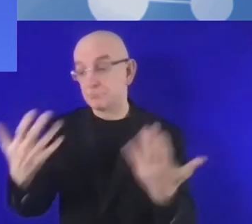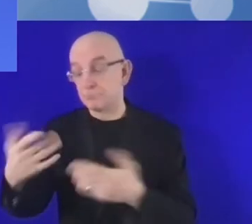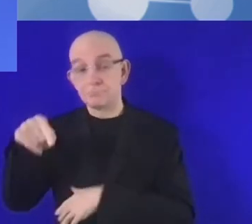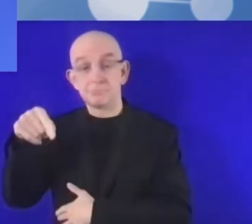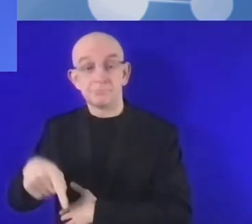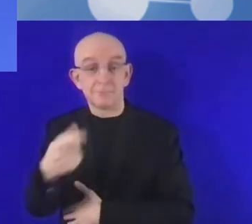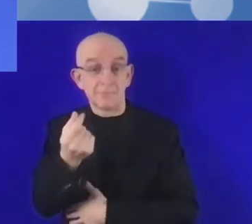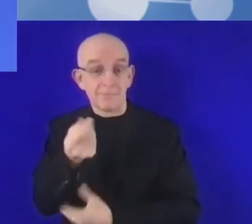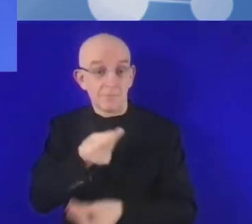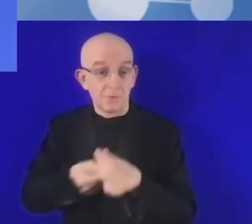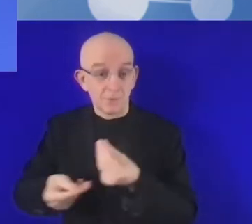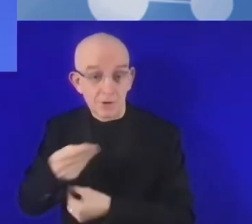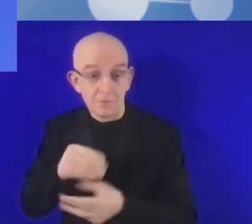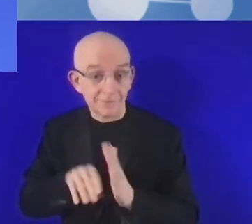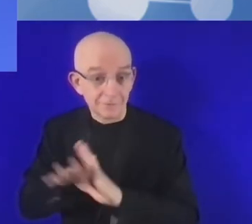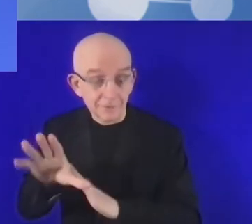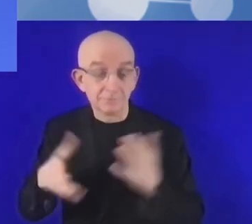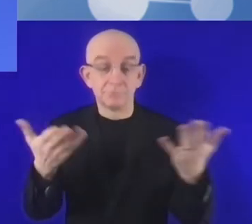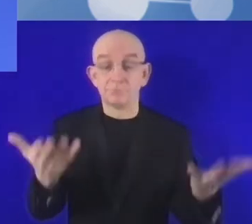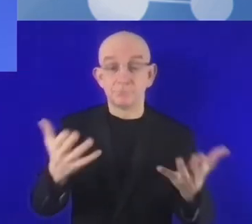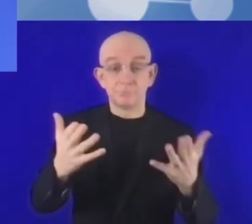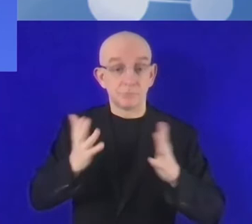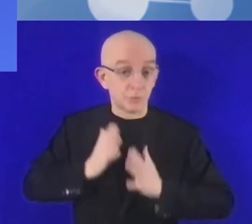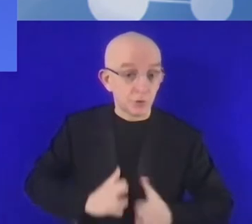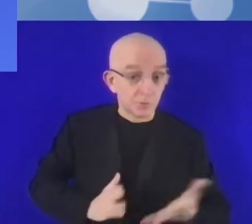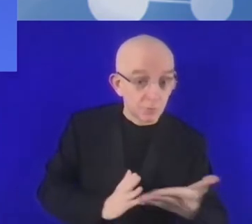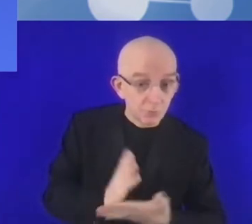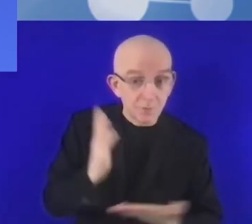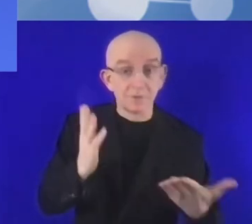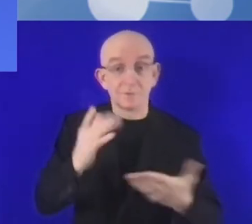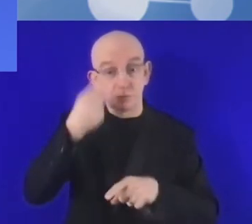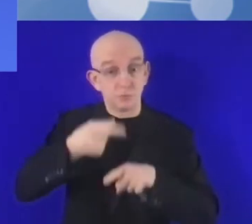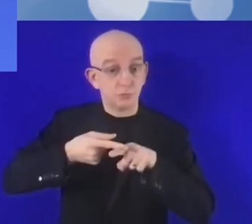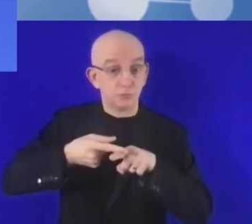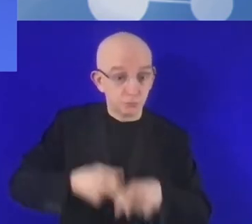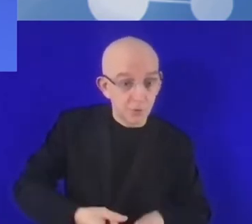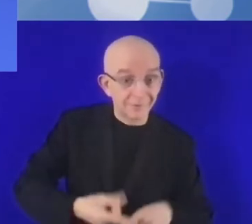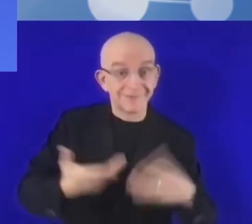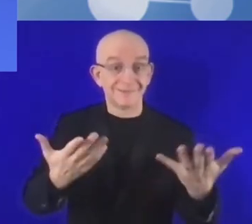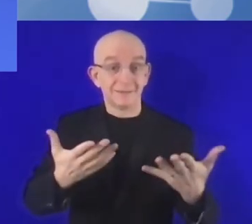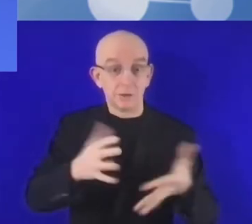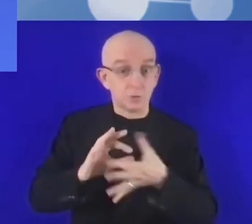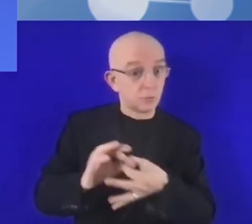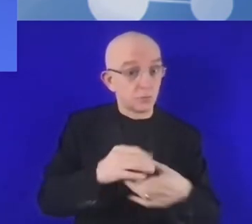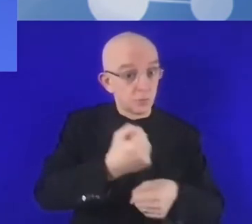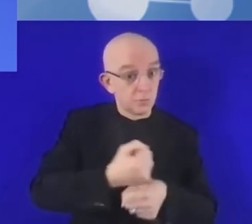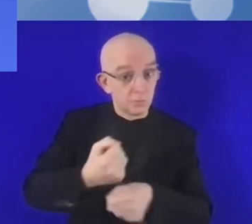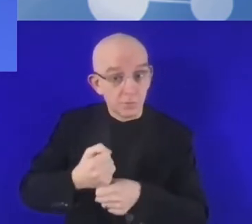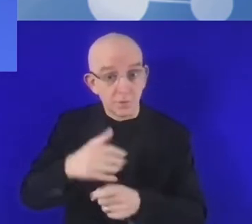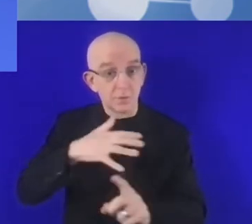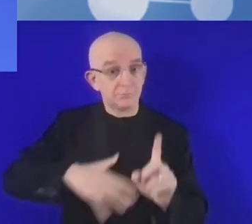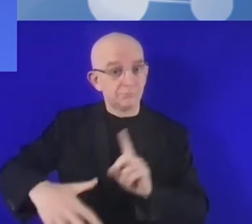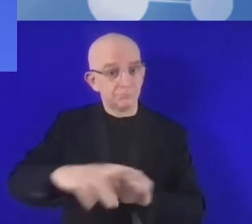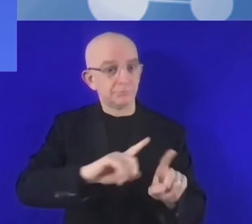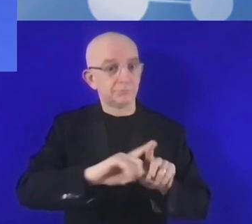Se hablará del acceso al Internet, se hablará del desarrollo social, desarrollo económico, cómo garantizar